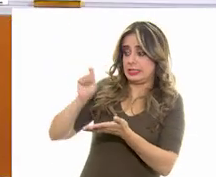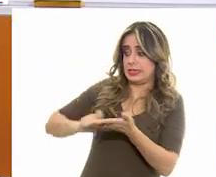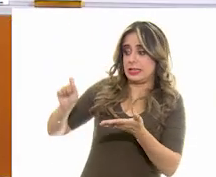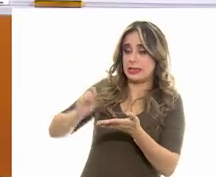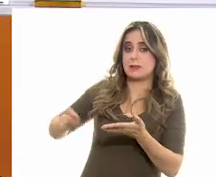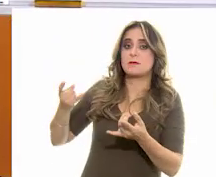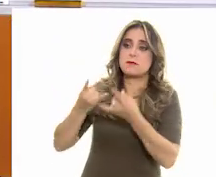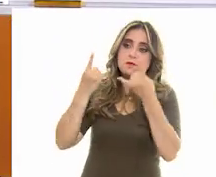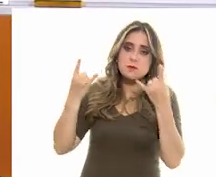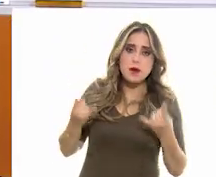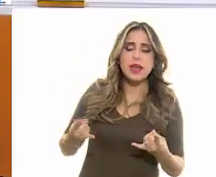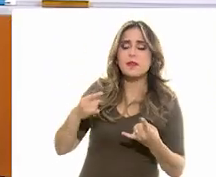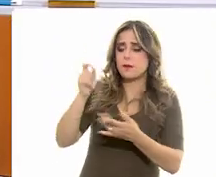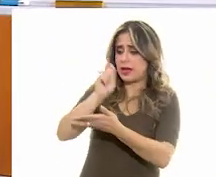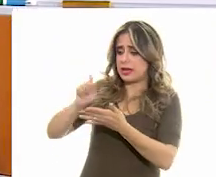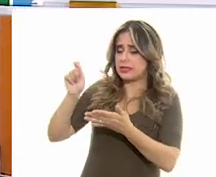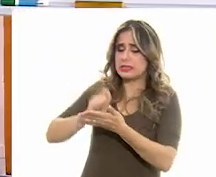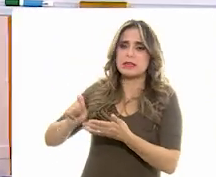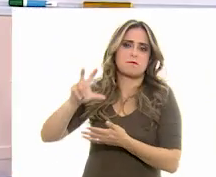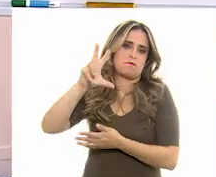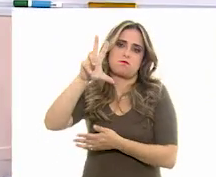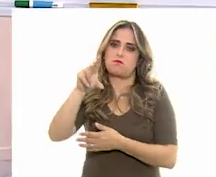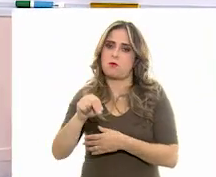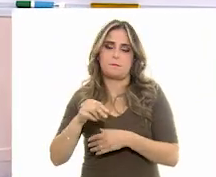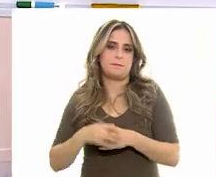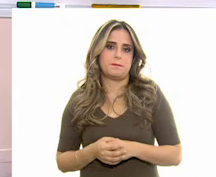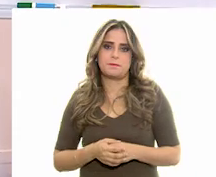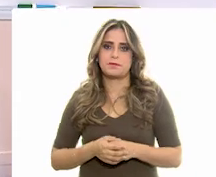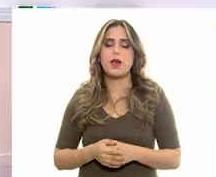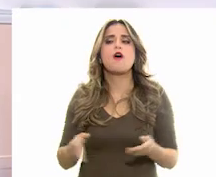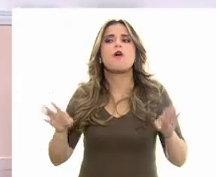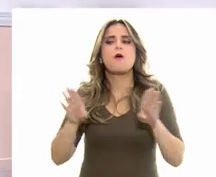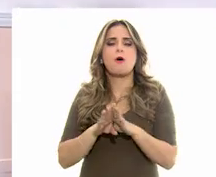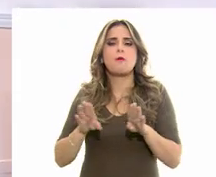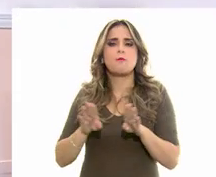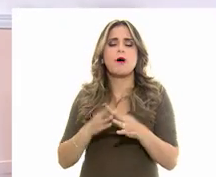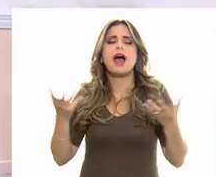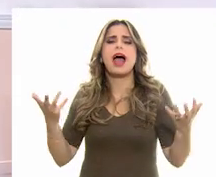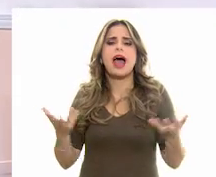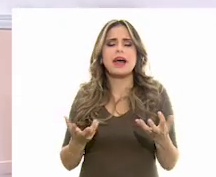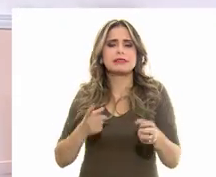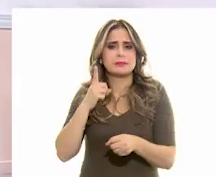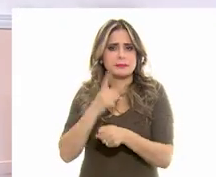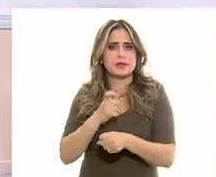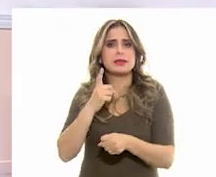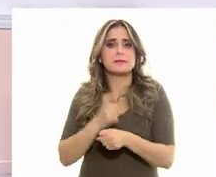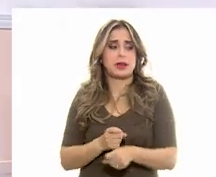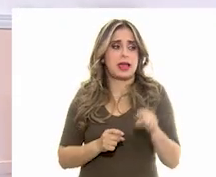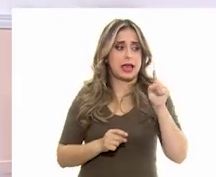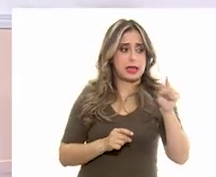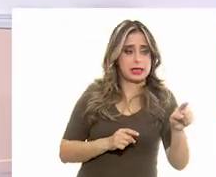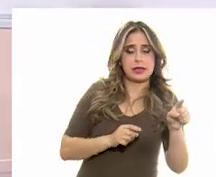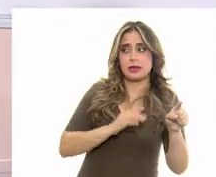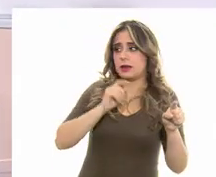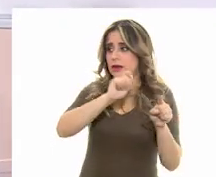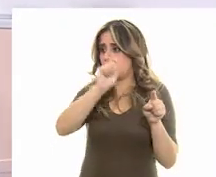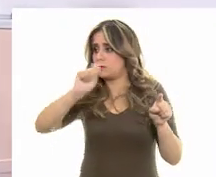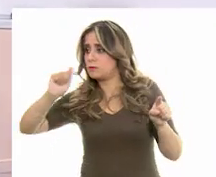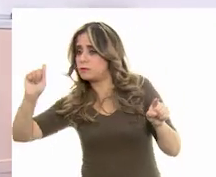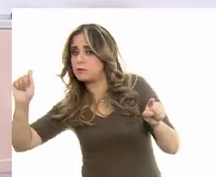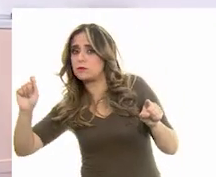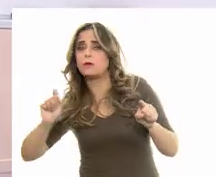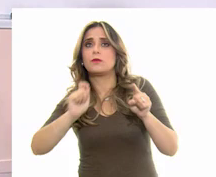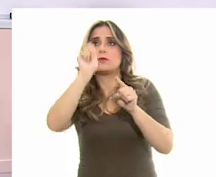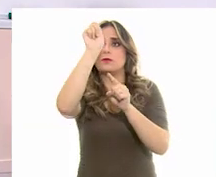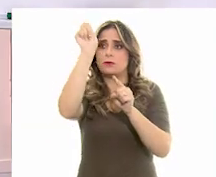un cuento. Y entonces, ¿cómo empezaremos a escribir? ¿De izquierda a derecha, de arriba